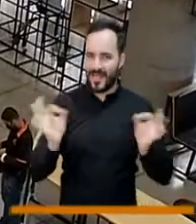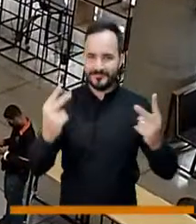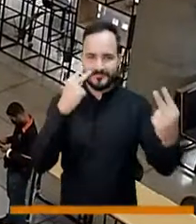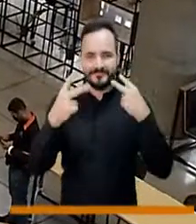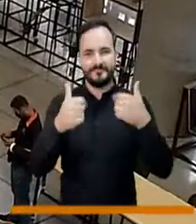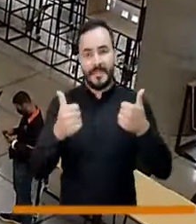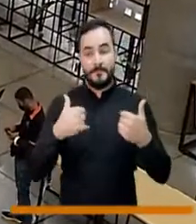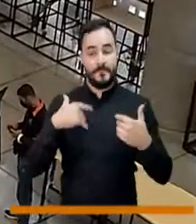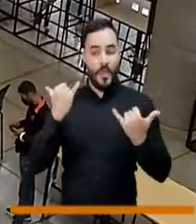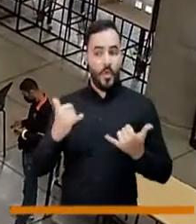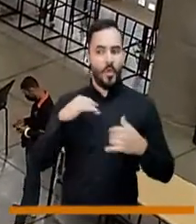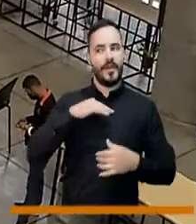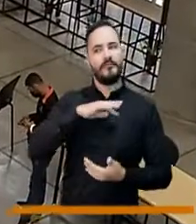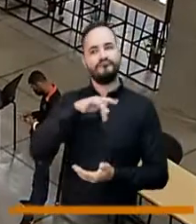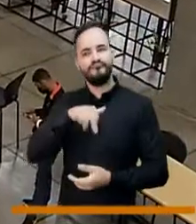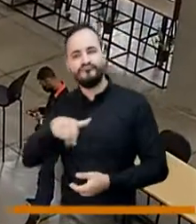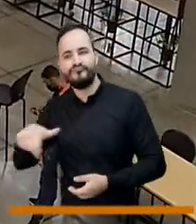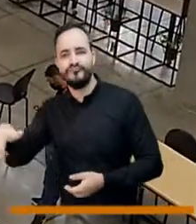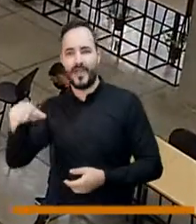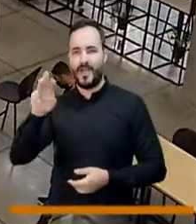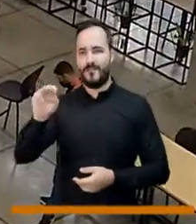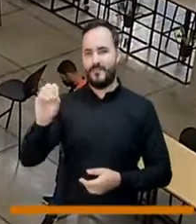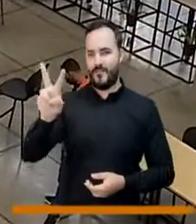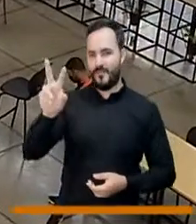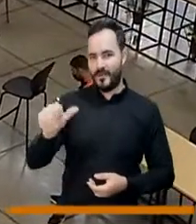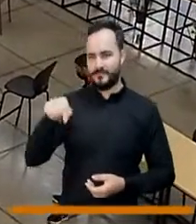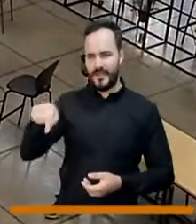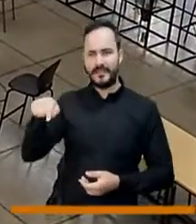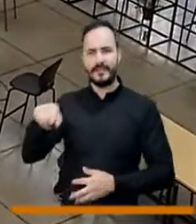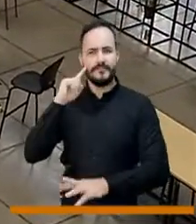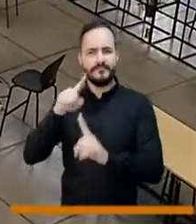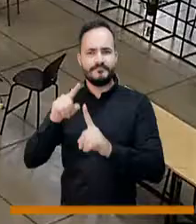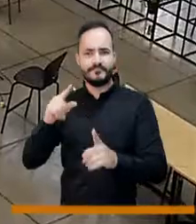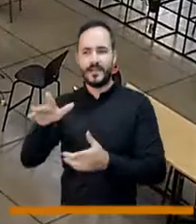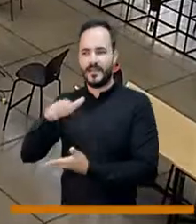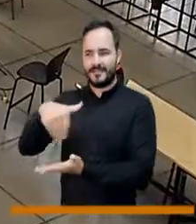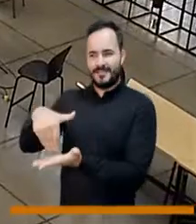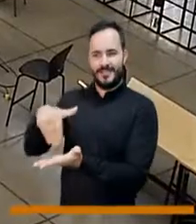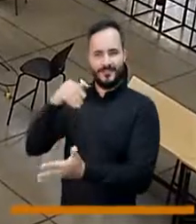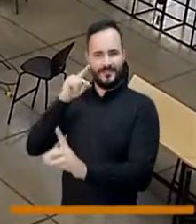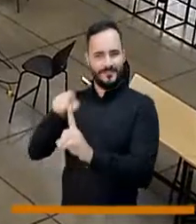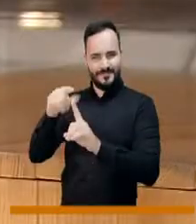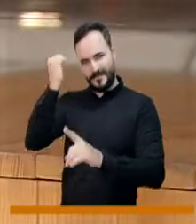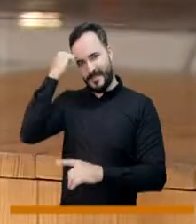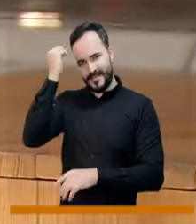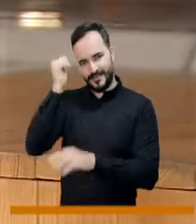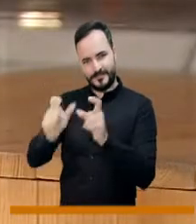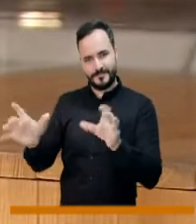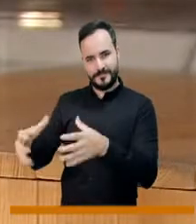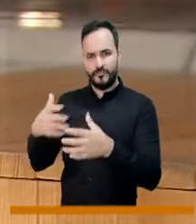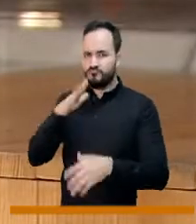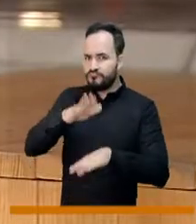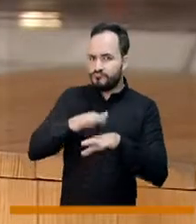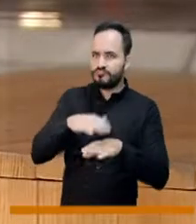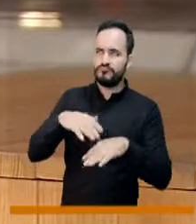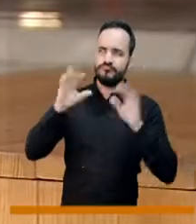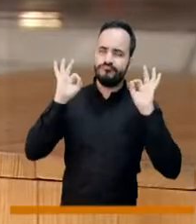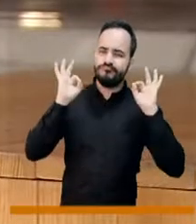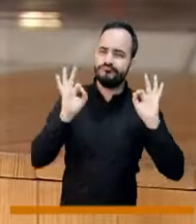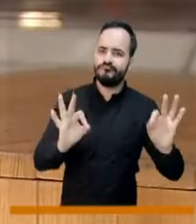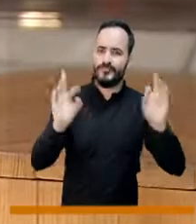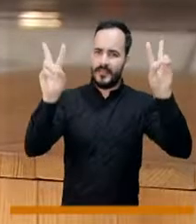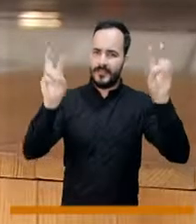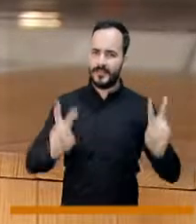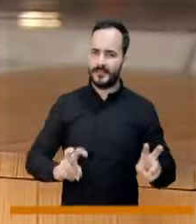espectacular. Nos encontramos en MOBA, el Centro del Maestro, donde están pasando cosas maravillosas. Y estamos aquí por